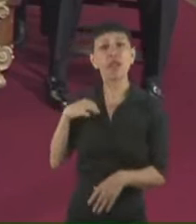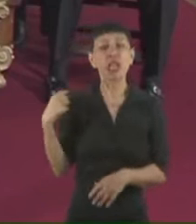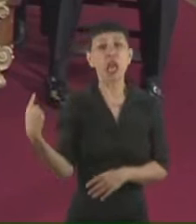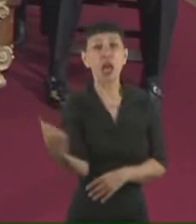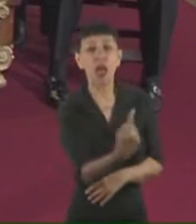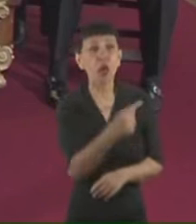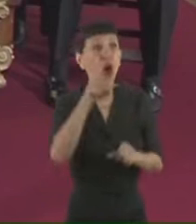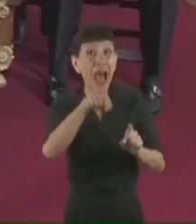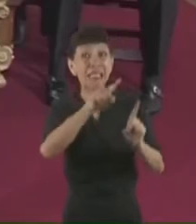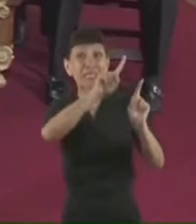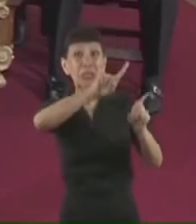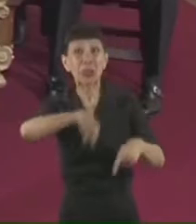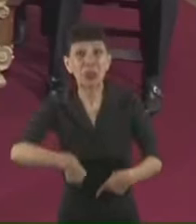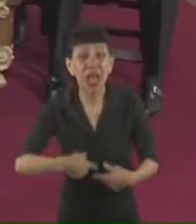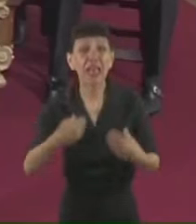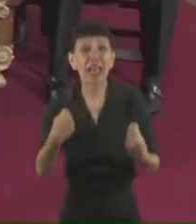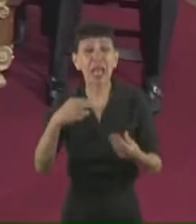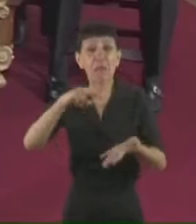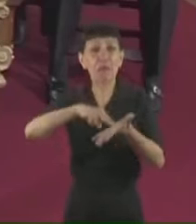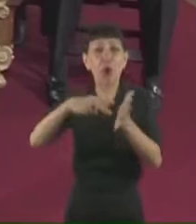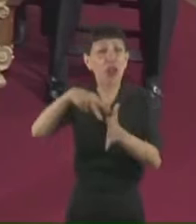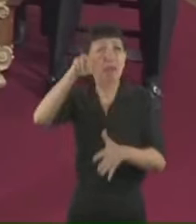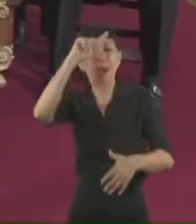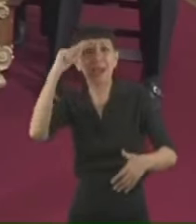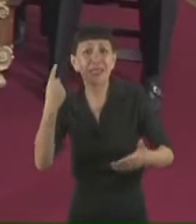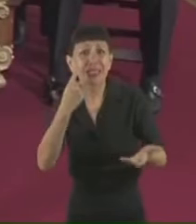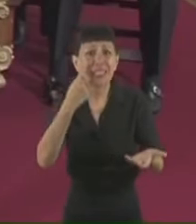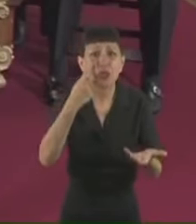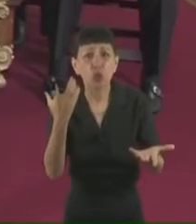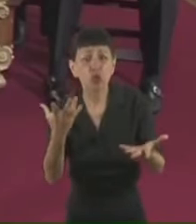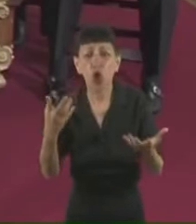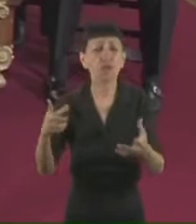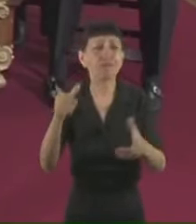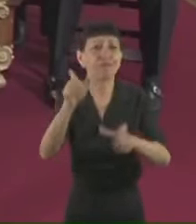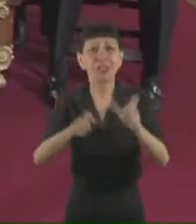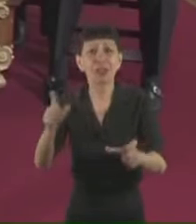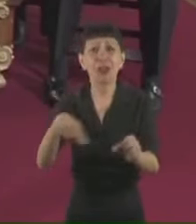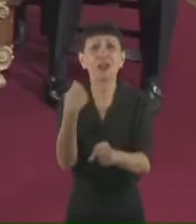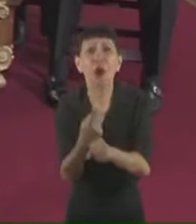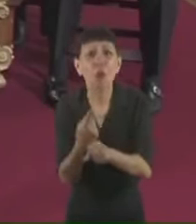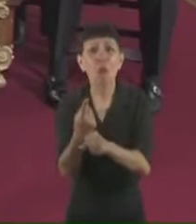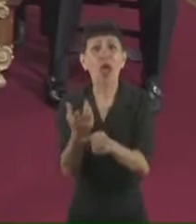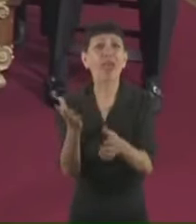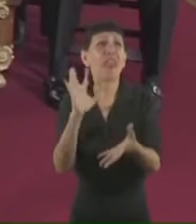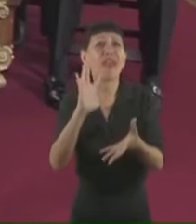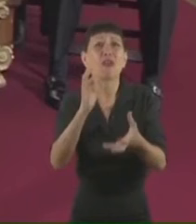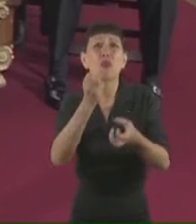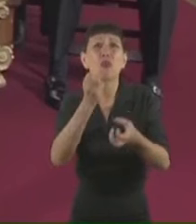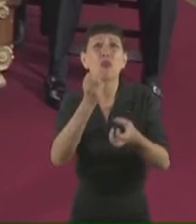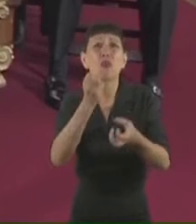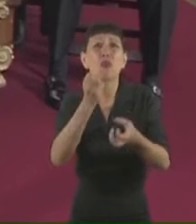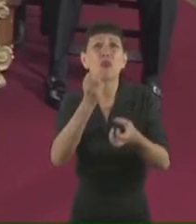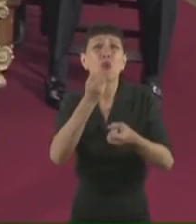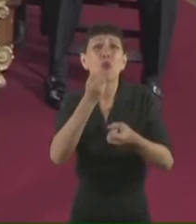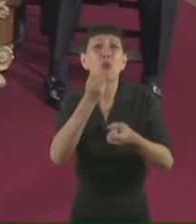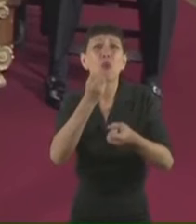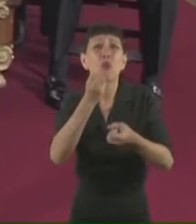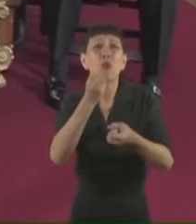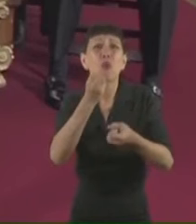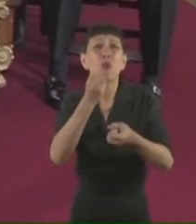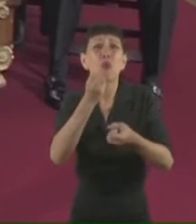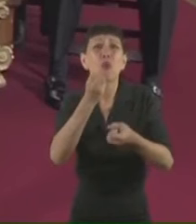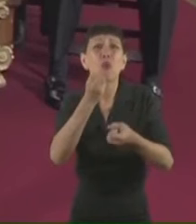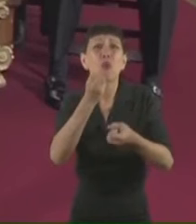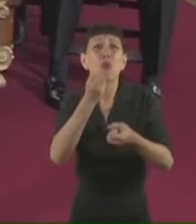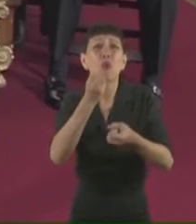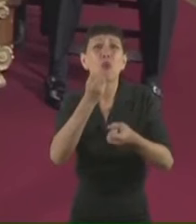comerciar circular o educarse sin el permiso de ellos mientras que en una sociedad libre todo está